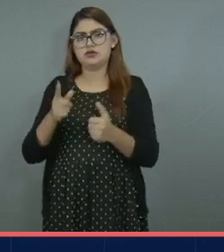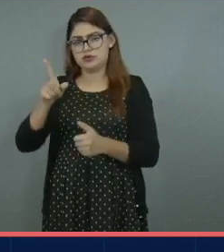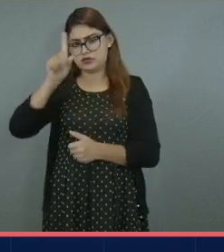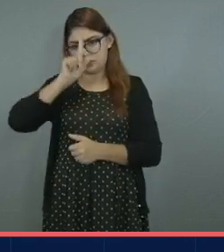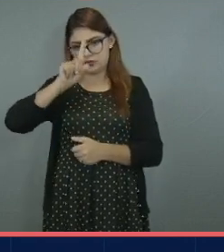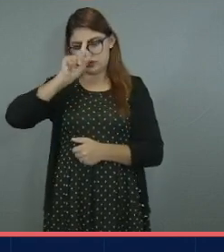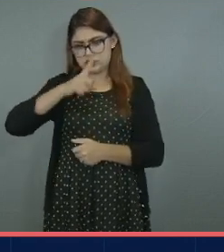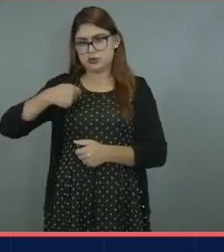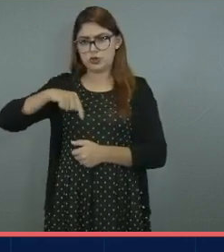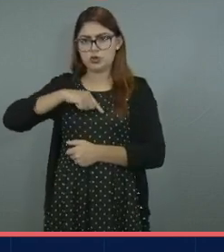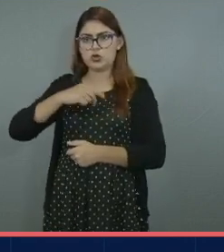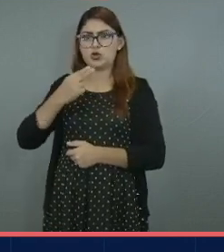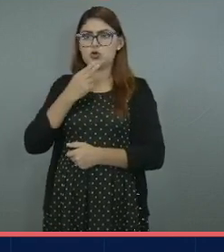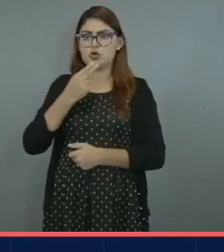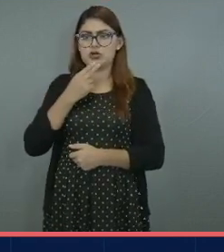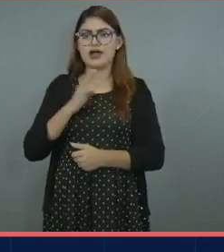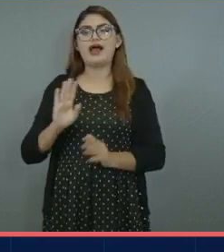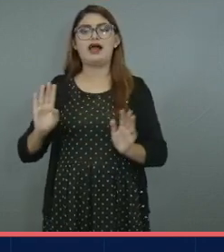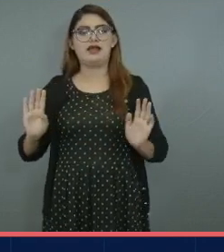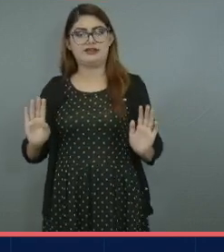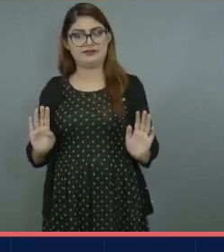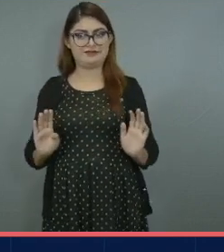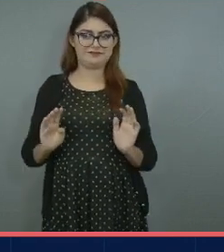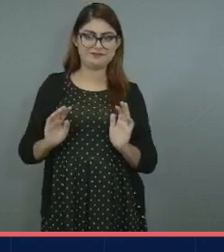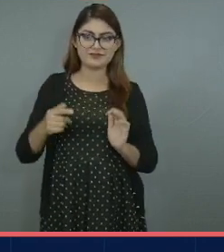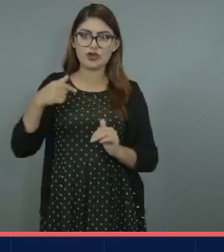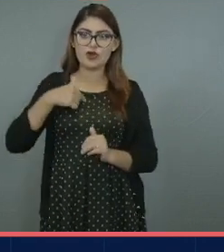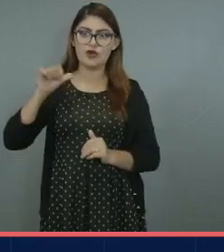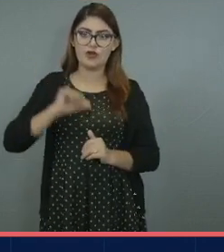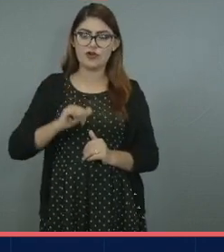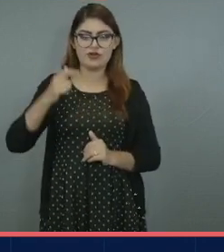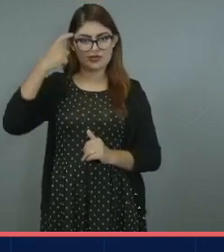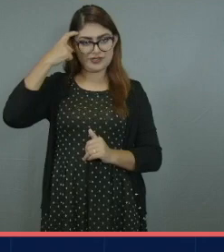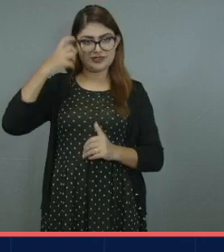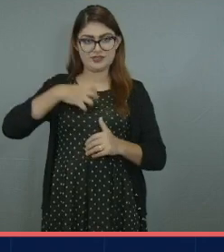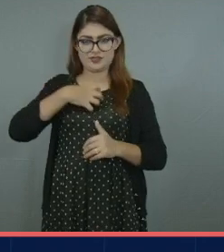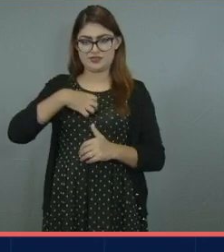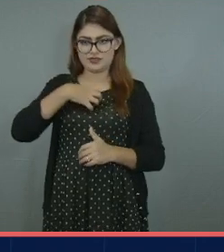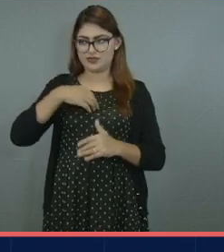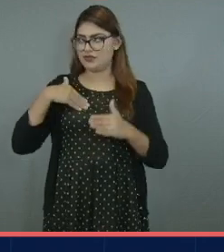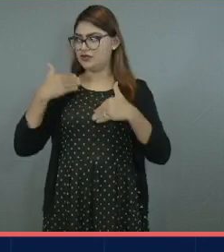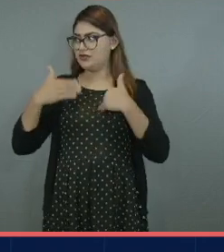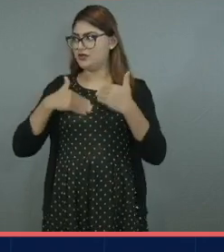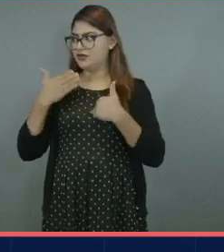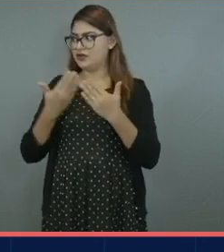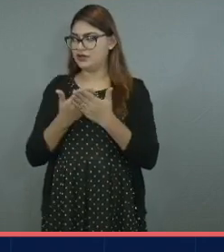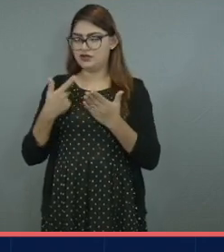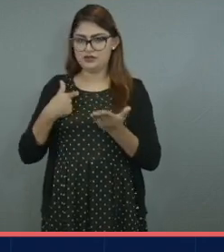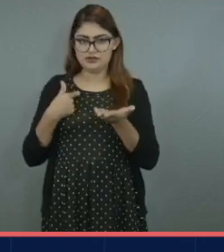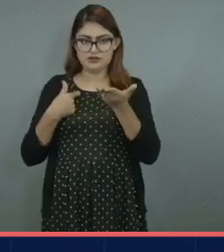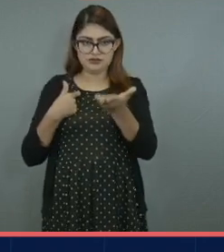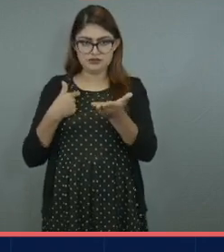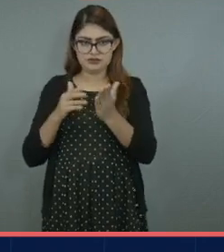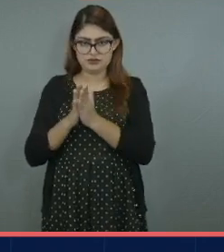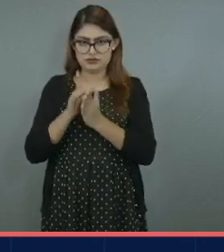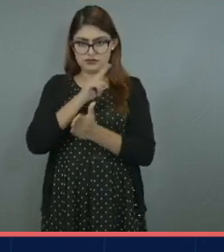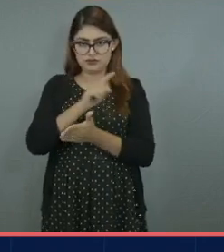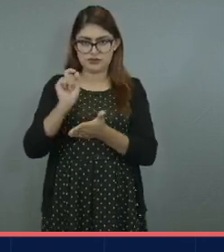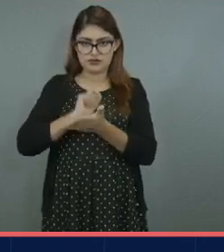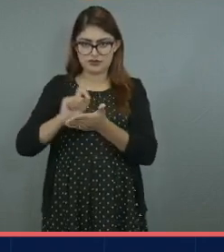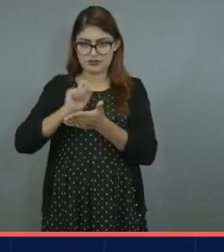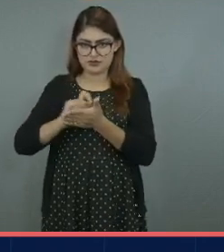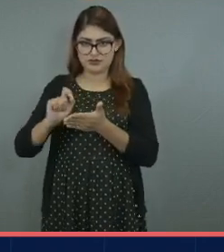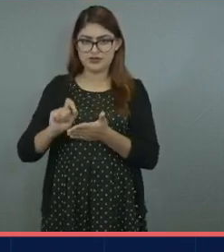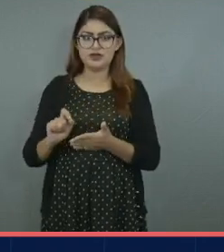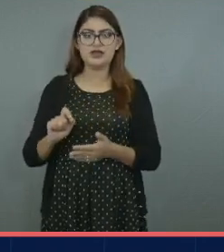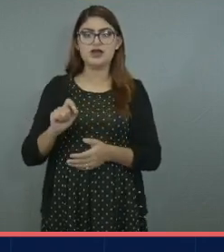Bueno, hoy me agarraron de buenas, ¿ok? Y entonces les voy a pedir que apunten un correo